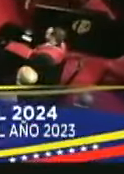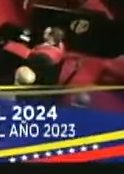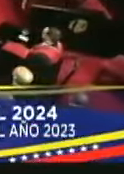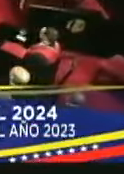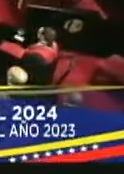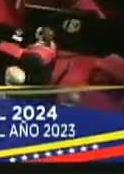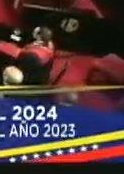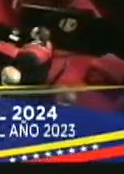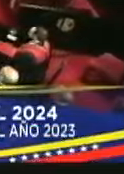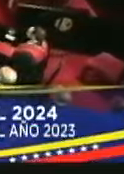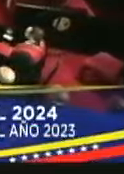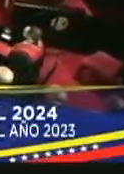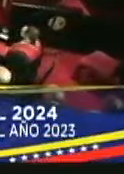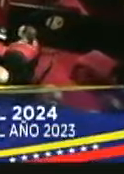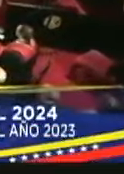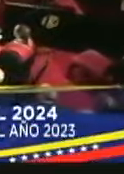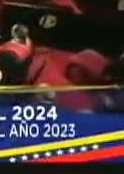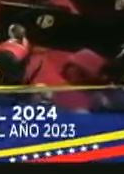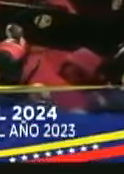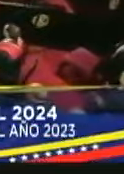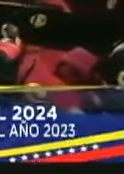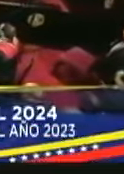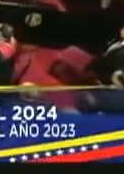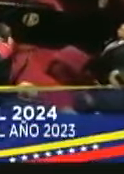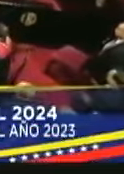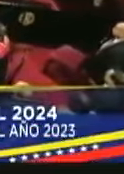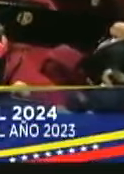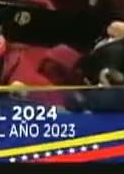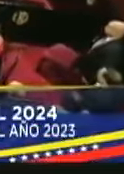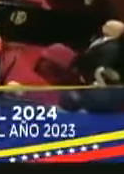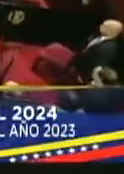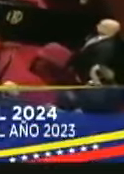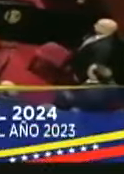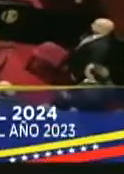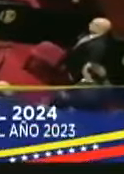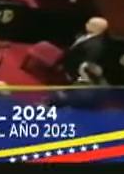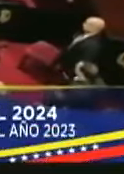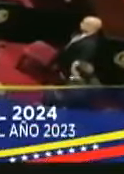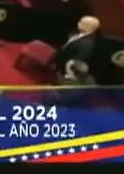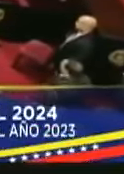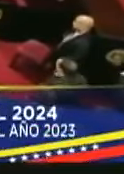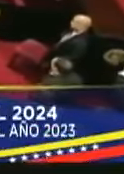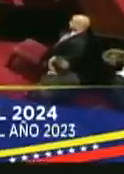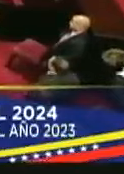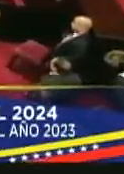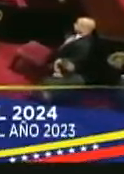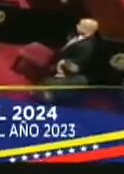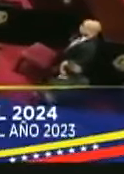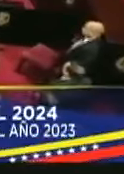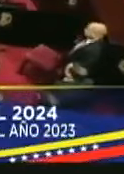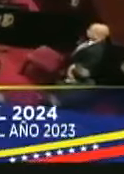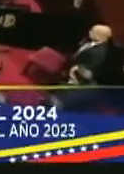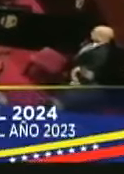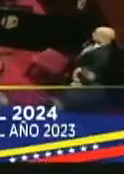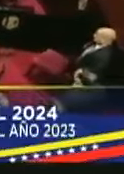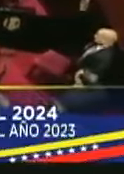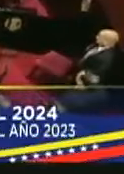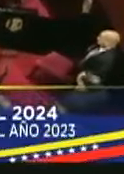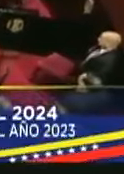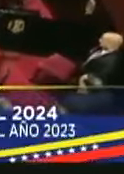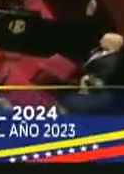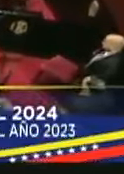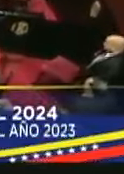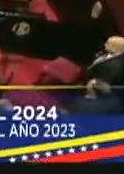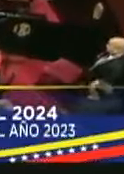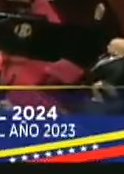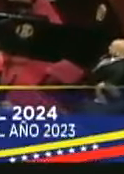y que les dé garantía de su existir, de sus derechos fundamentales. Hay mucho por hacer durante este año. Profundizar además el carácter